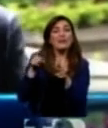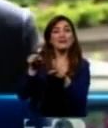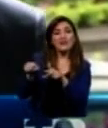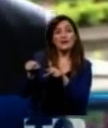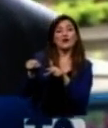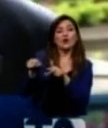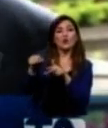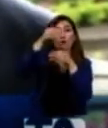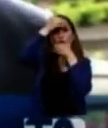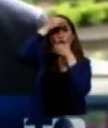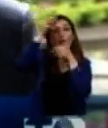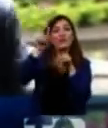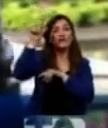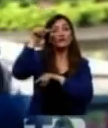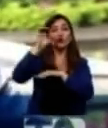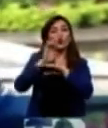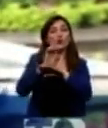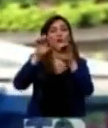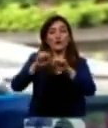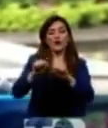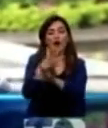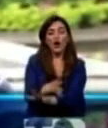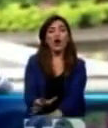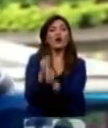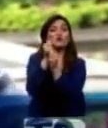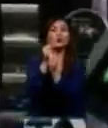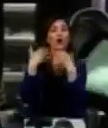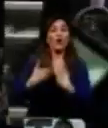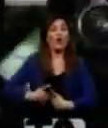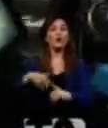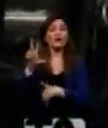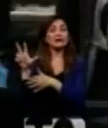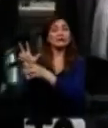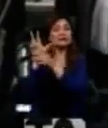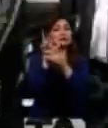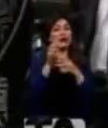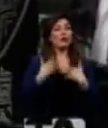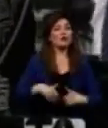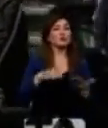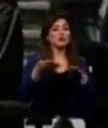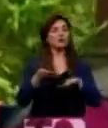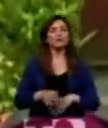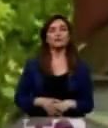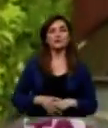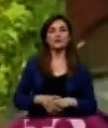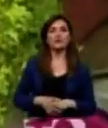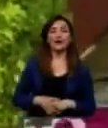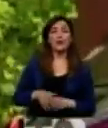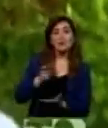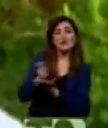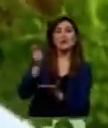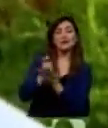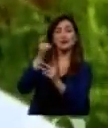su operación sea exitosa y expedita. Asimismo, acordaron acciones para dar con alias Guacho,